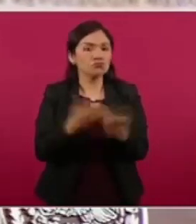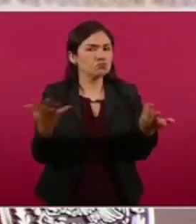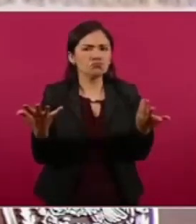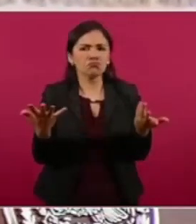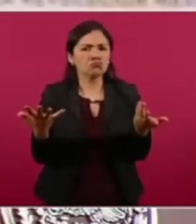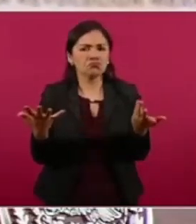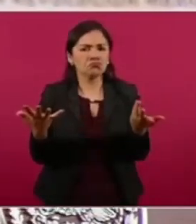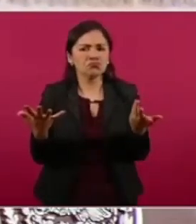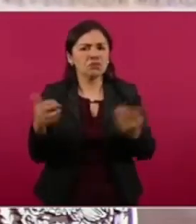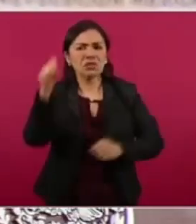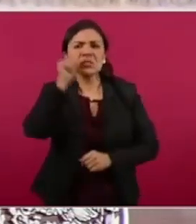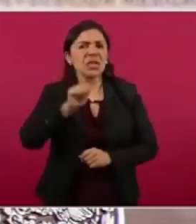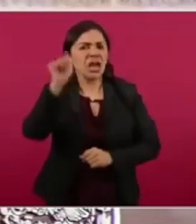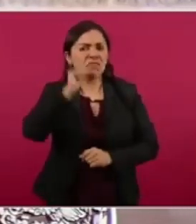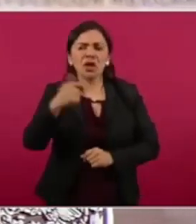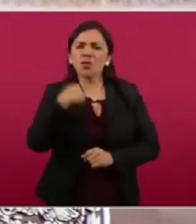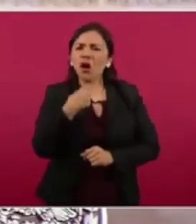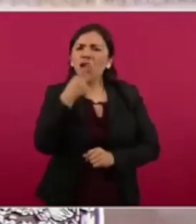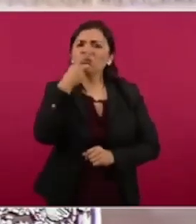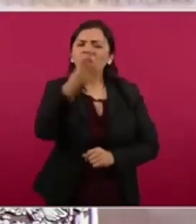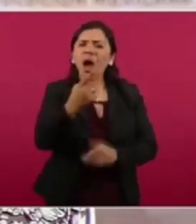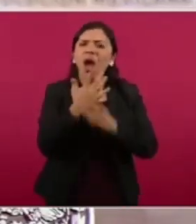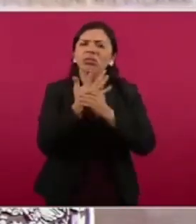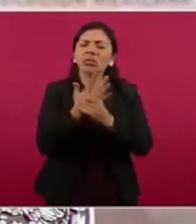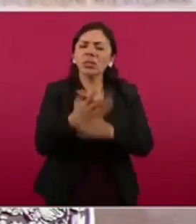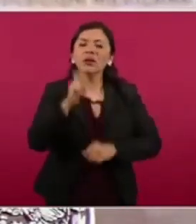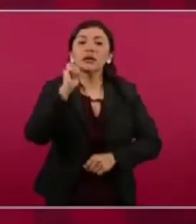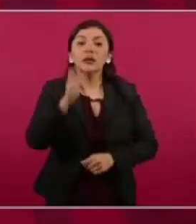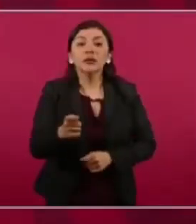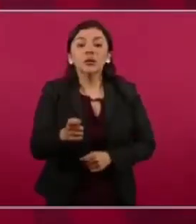Siempre he dicho que una cosa